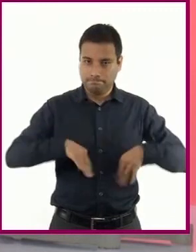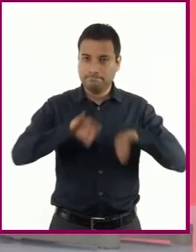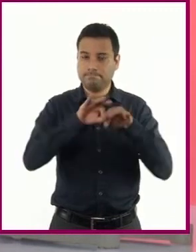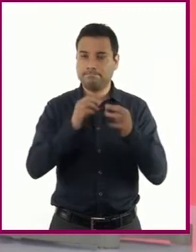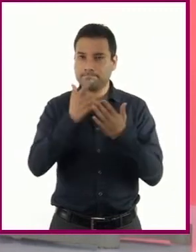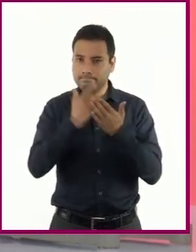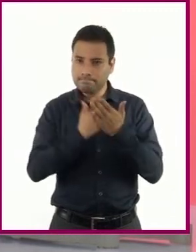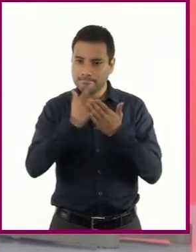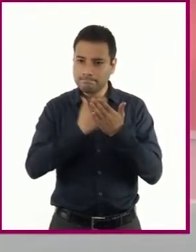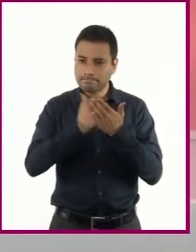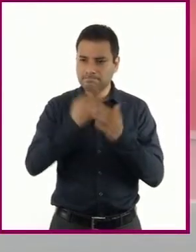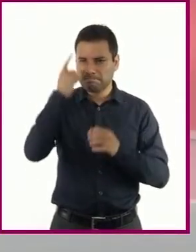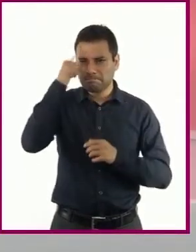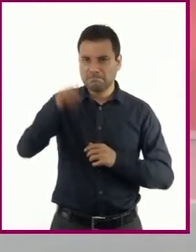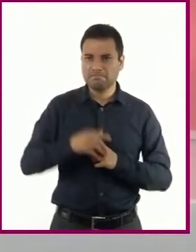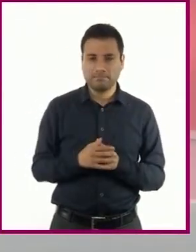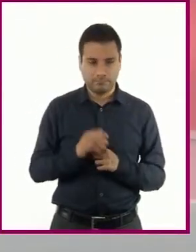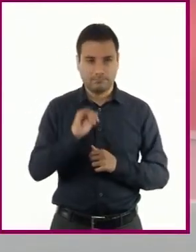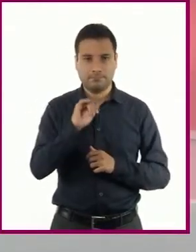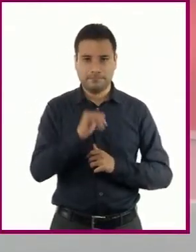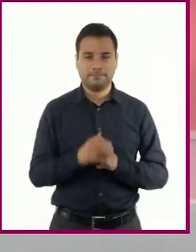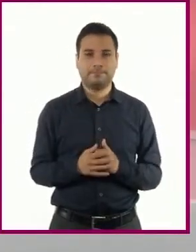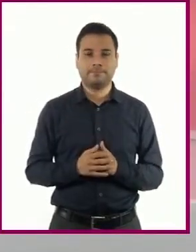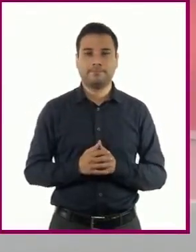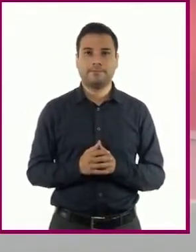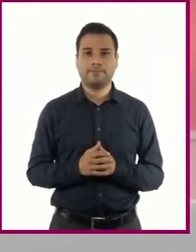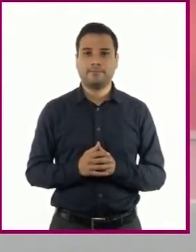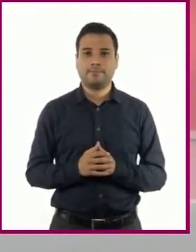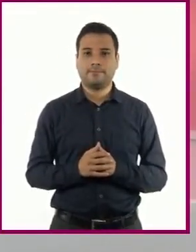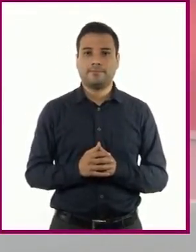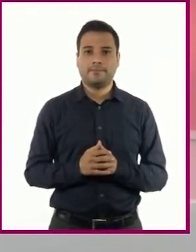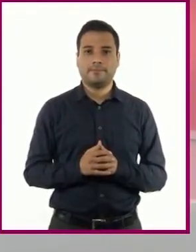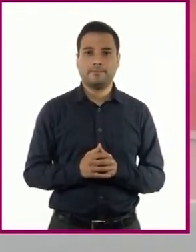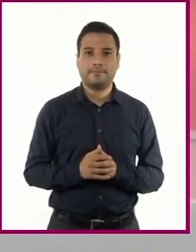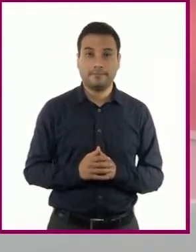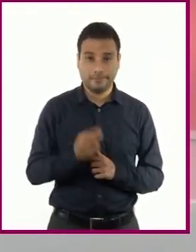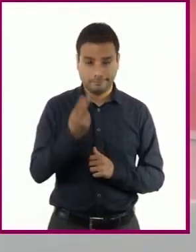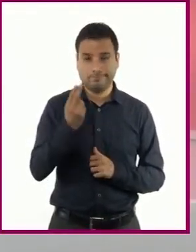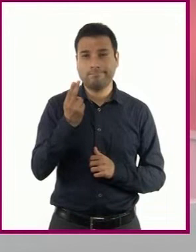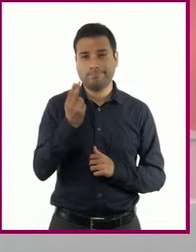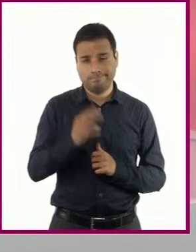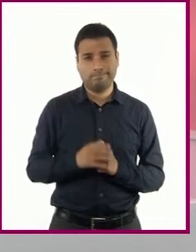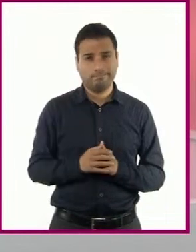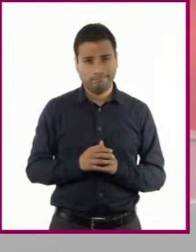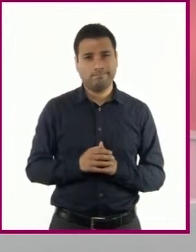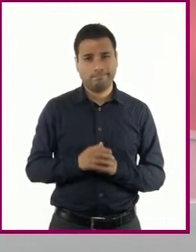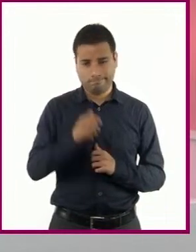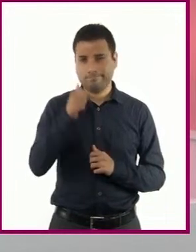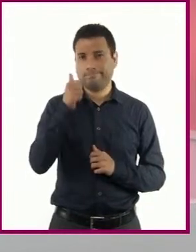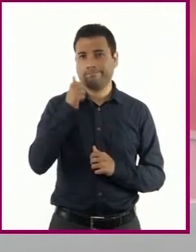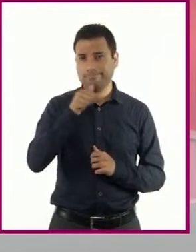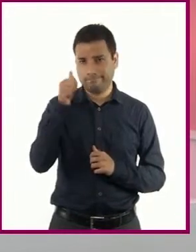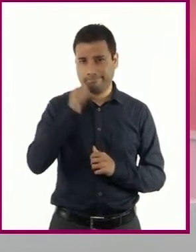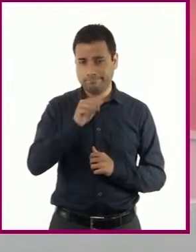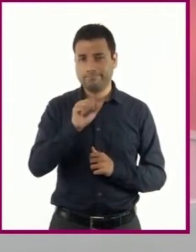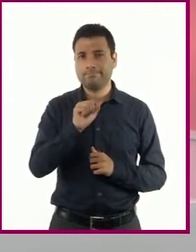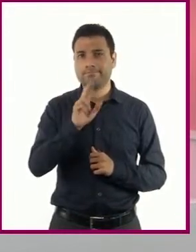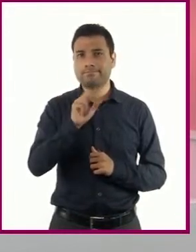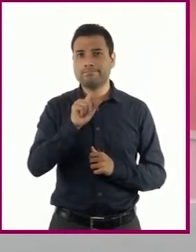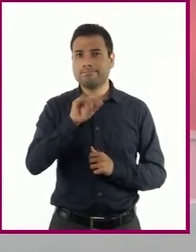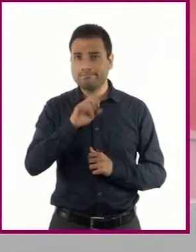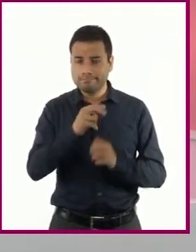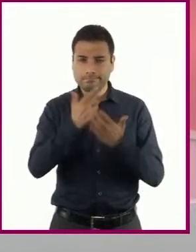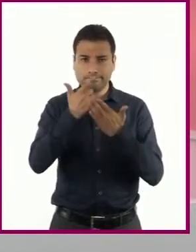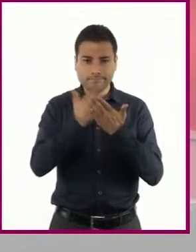química u otras áreas? Por supuesto. Es determinante. En todas las áreas del quehacer científico y particularmente de la